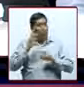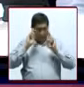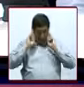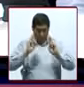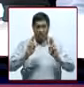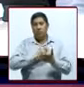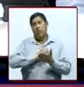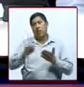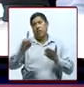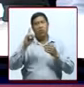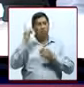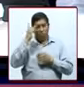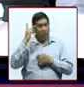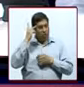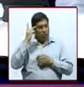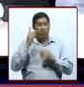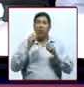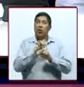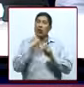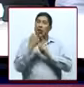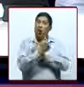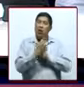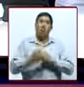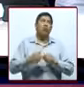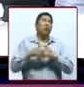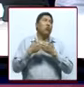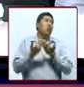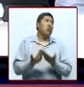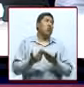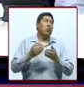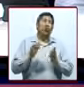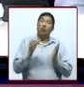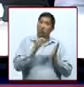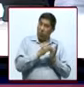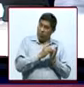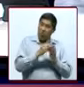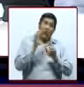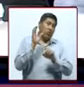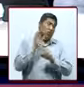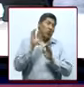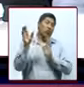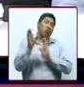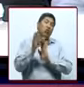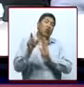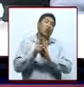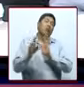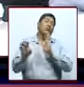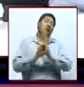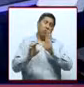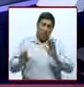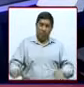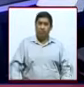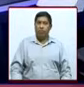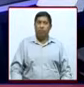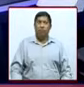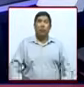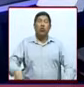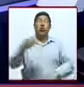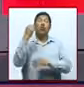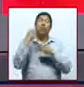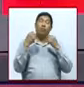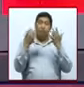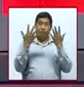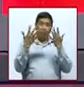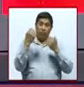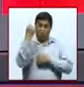derechos políticos y colectivos en el ámbito electoral de acuerdo a lo establecido en la Constitución Política del Estado. 11. El